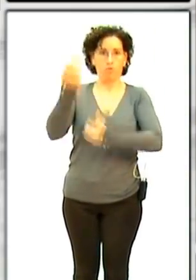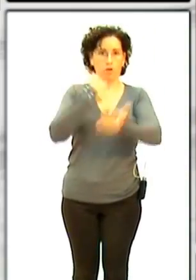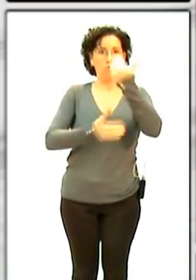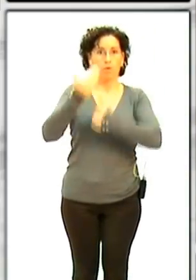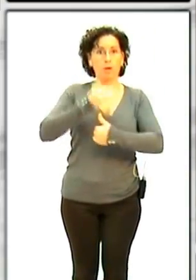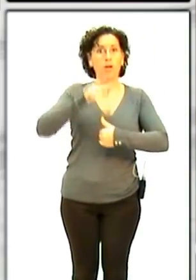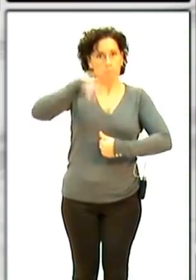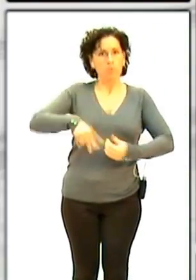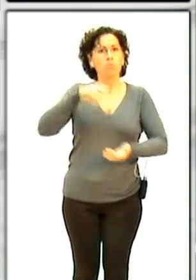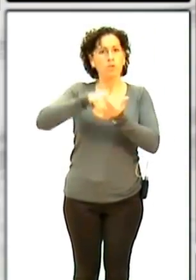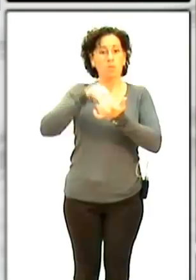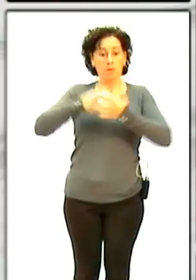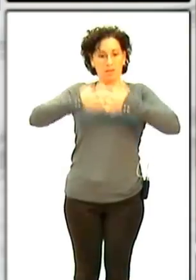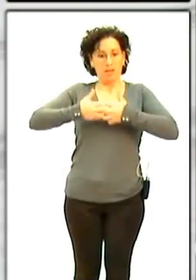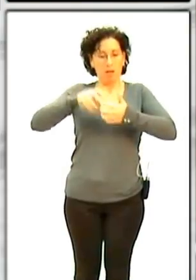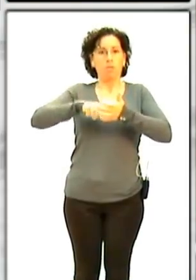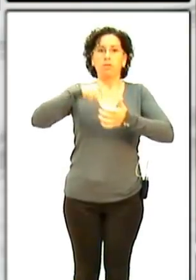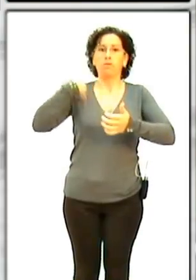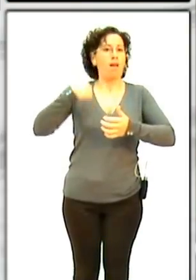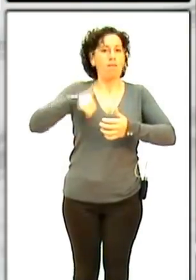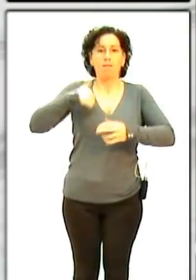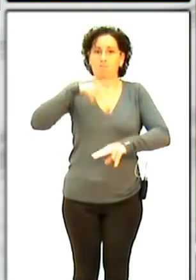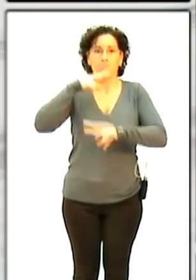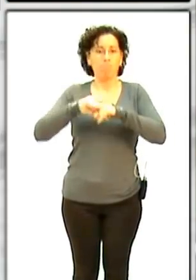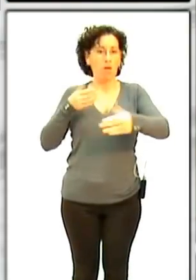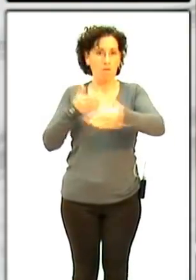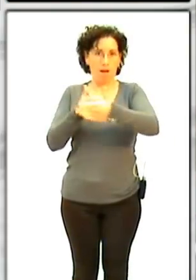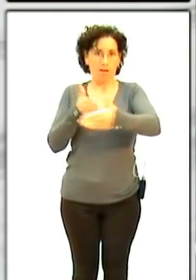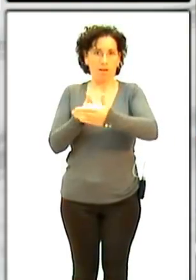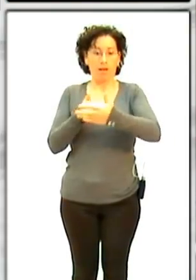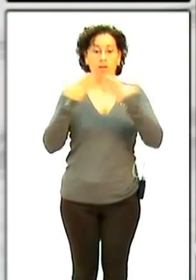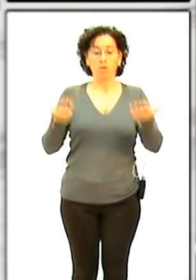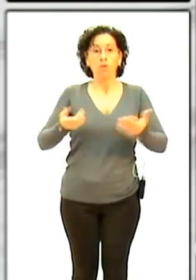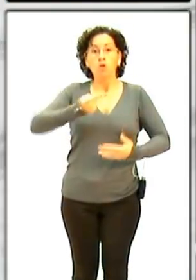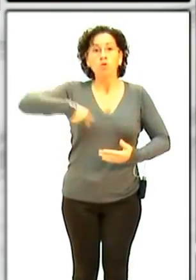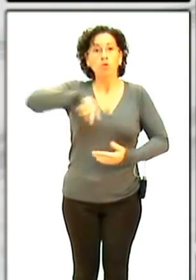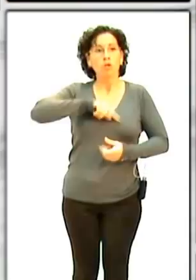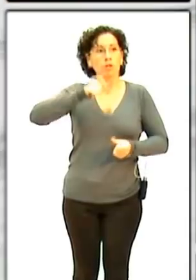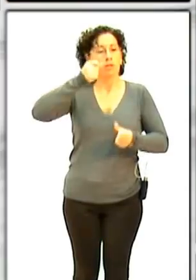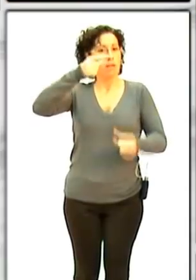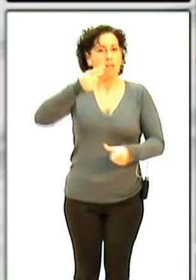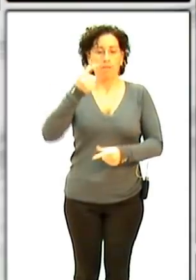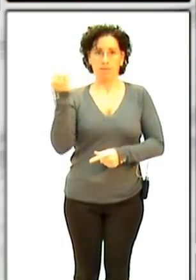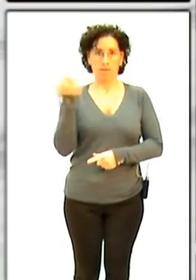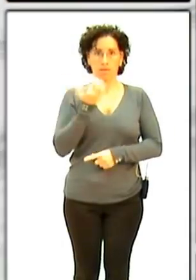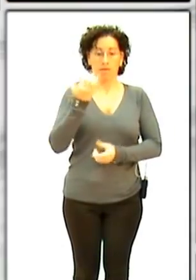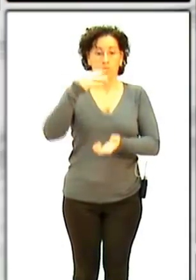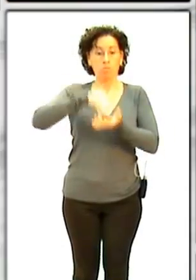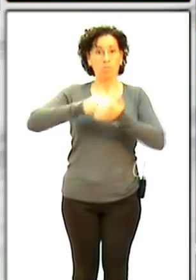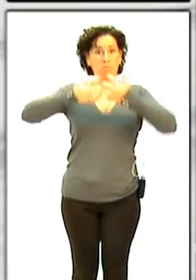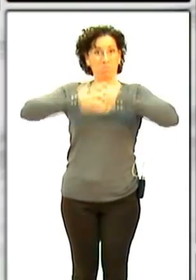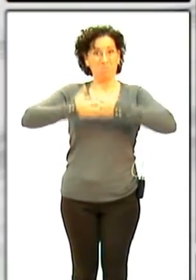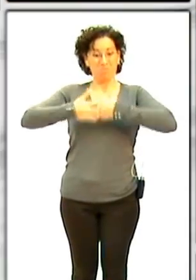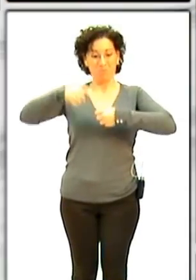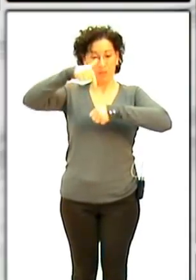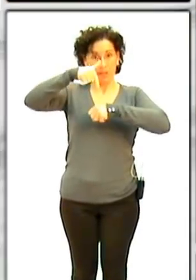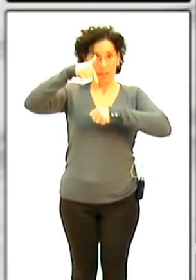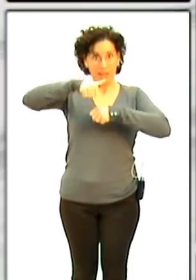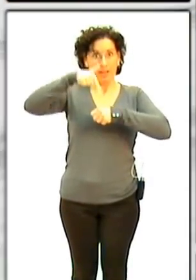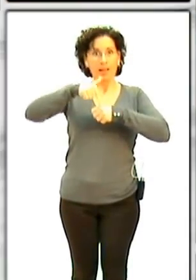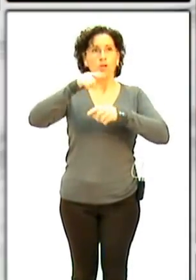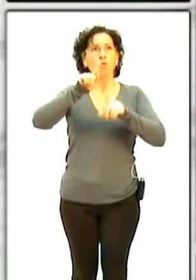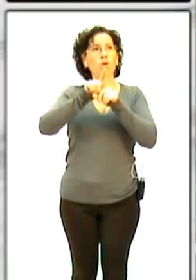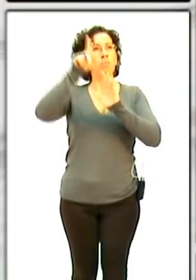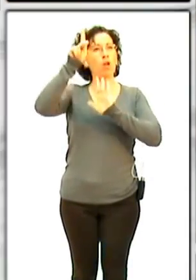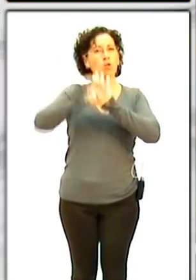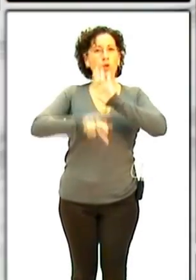mismo. Para nosotros nos hemos encontrado que muchas veces el dispositivo no cumple una